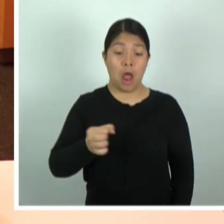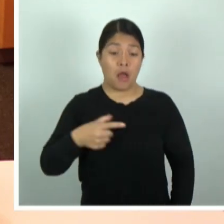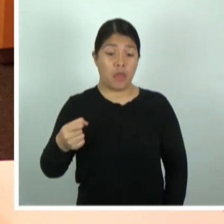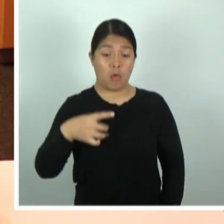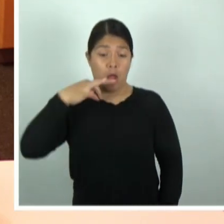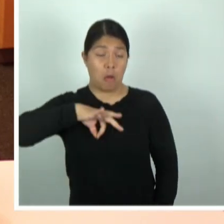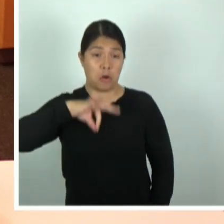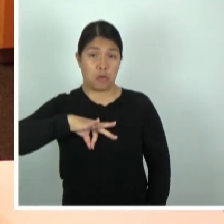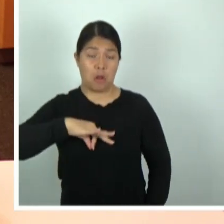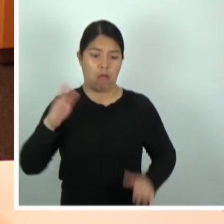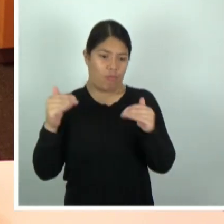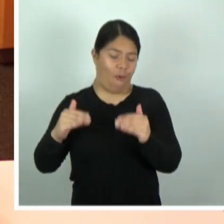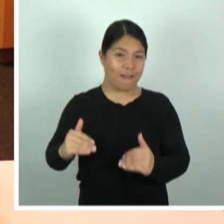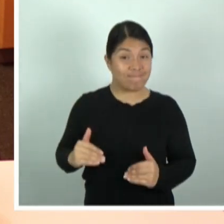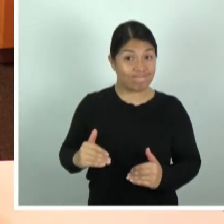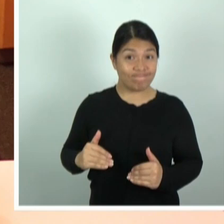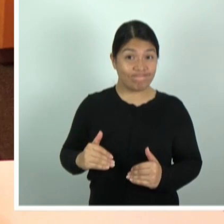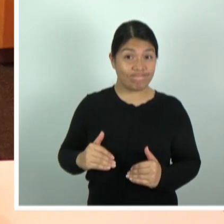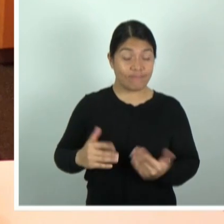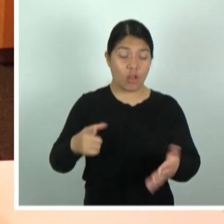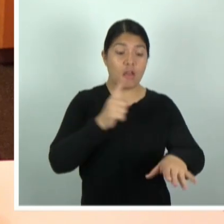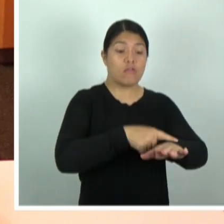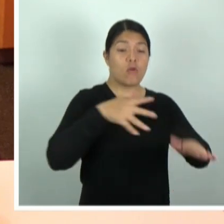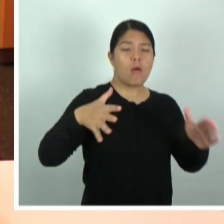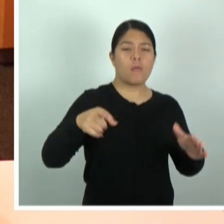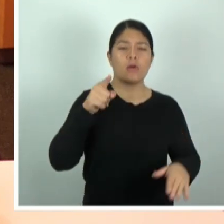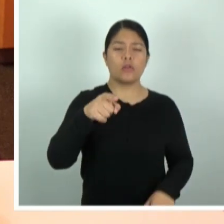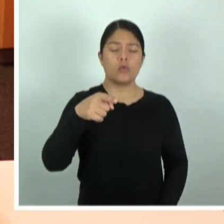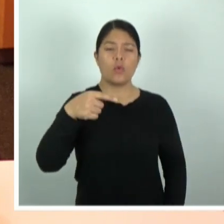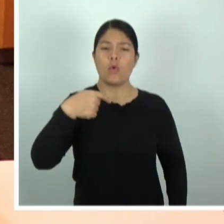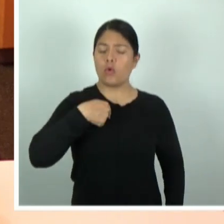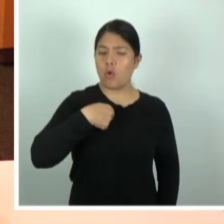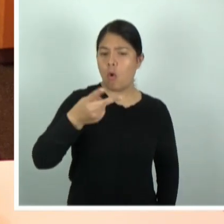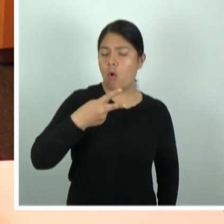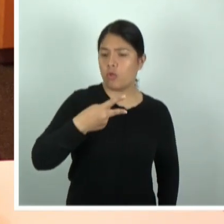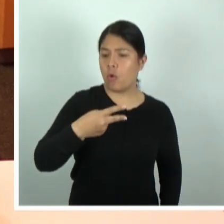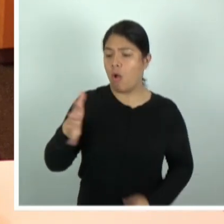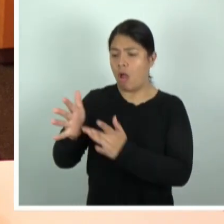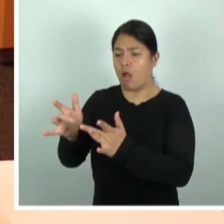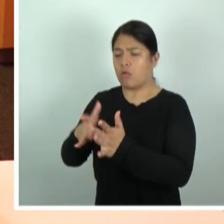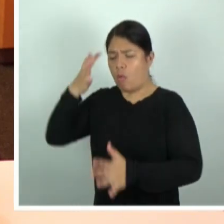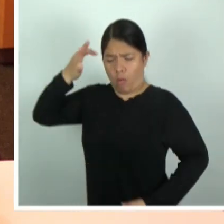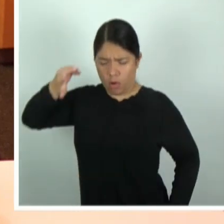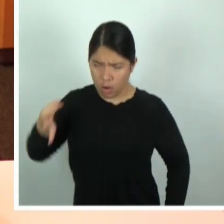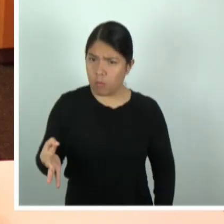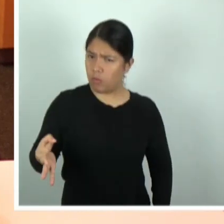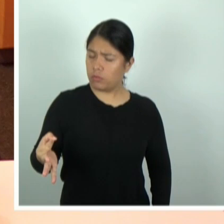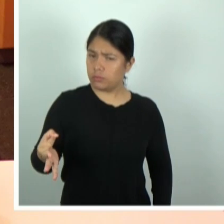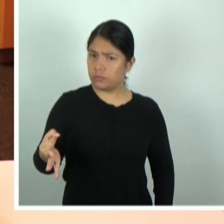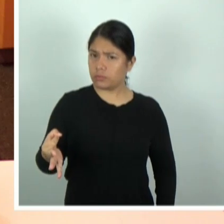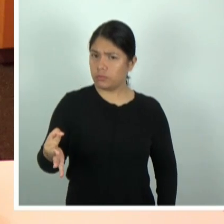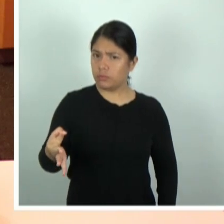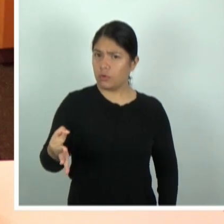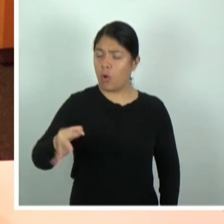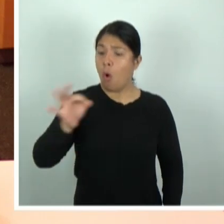espirituales. En el momento que tú y yo creemos en Jesucristo, en el momento que